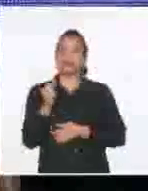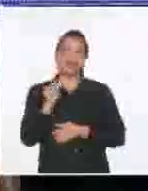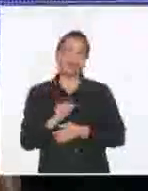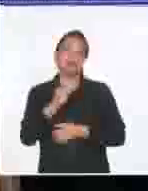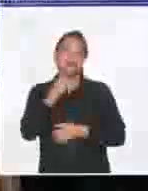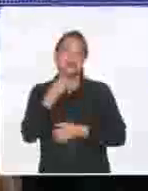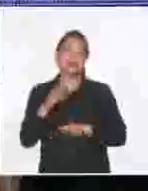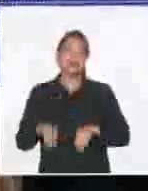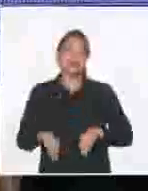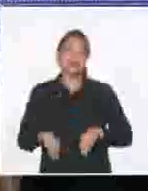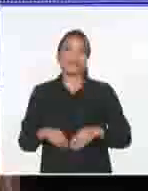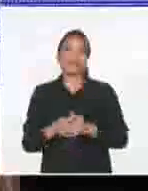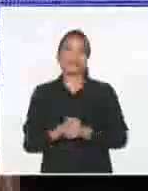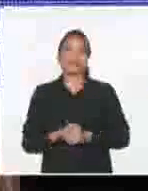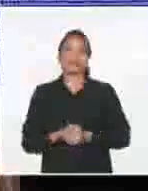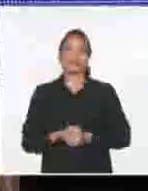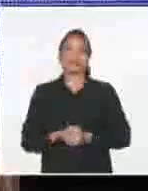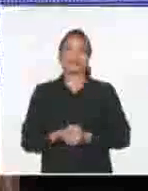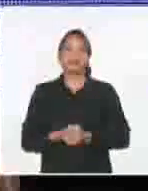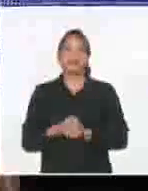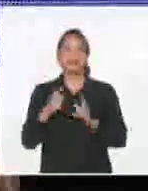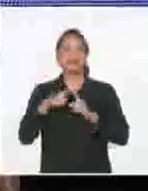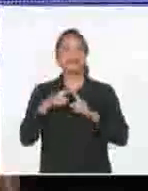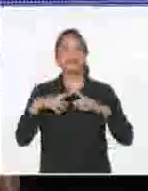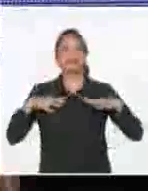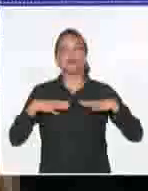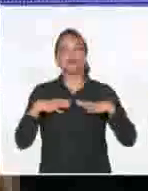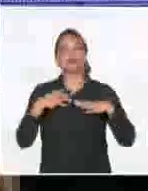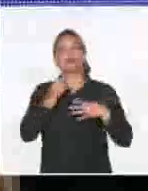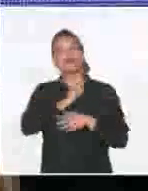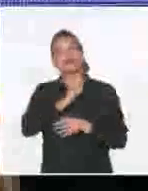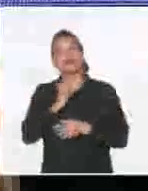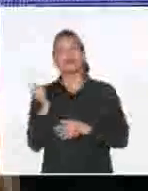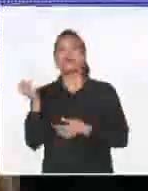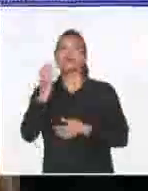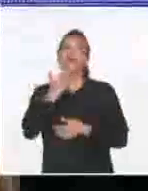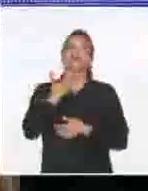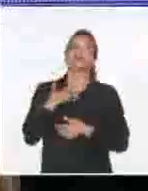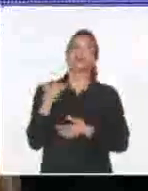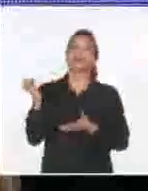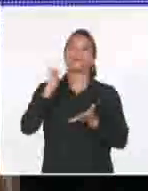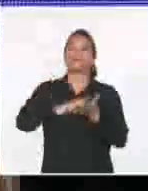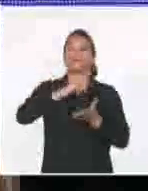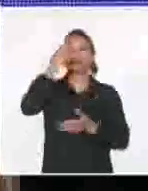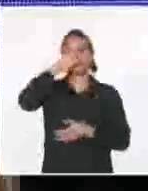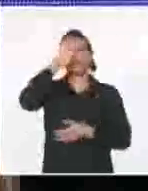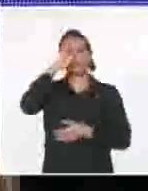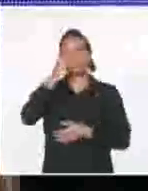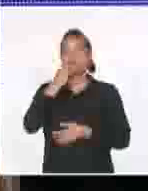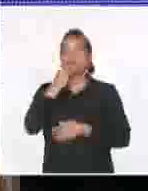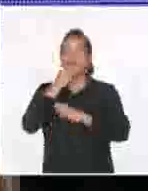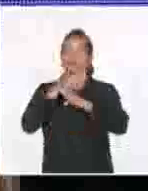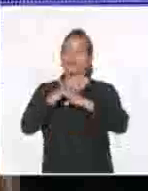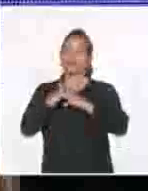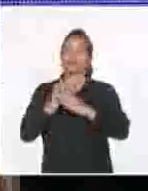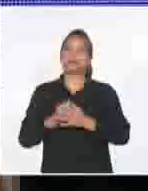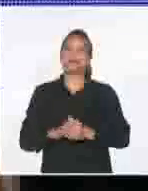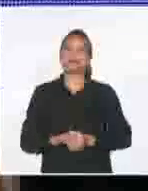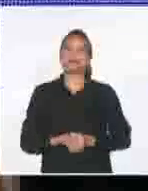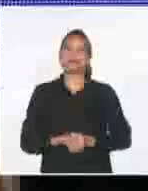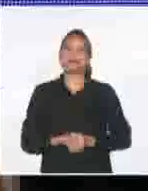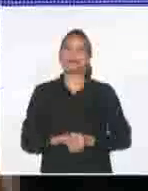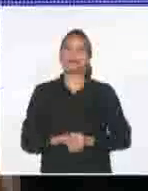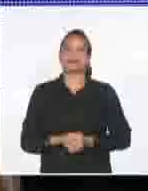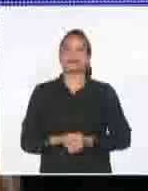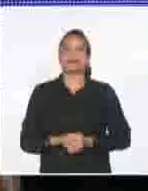voluntad de los ciudadanos del mundo que desearían poder visitar nuestro país y también viajar a los Estados